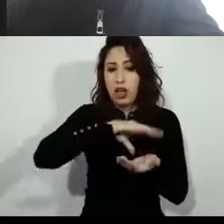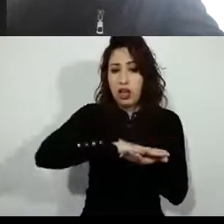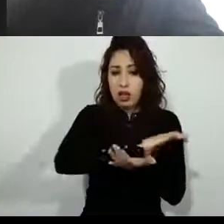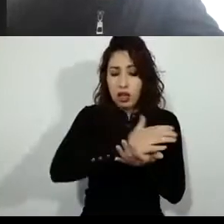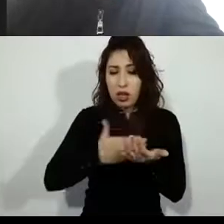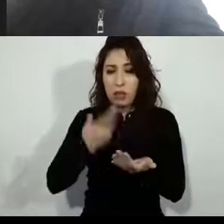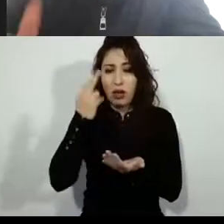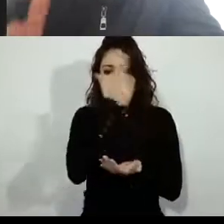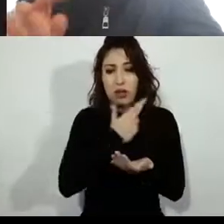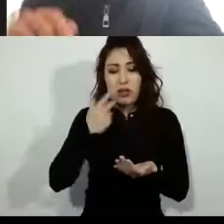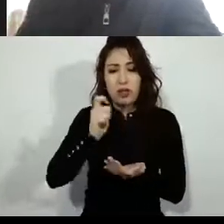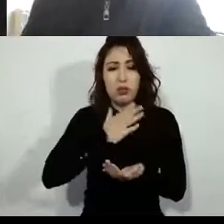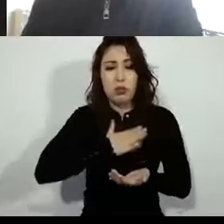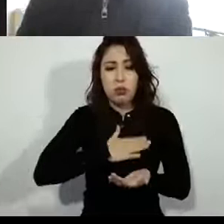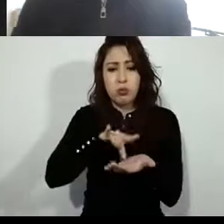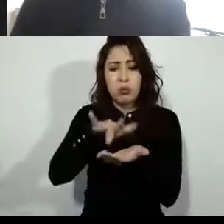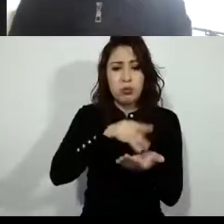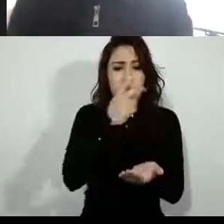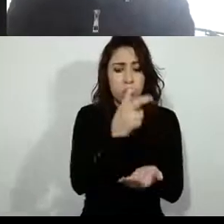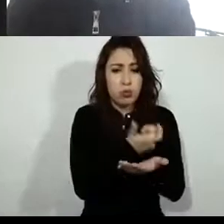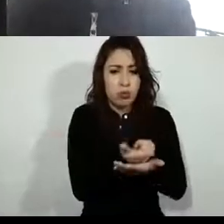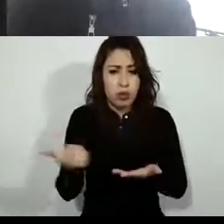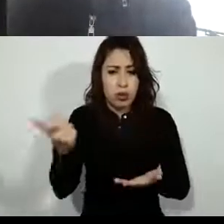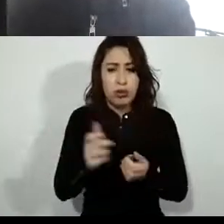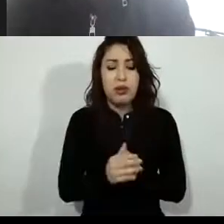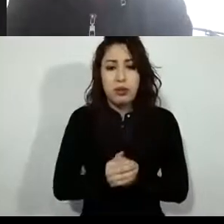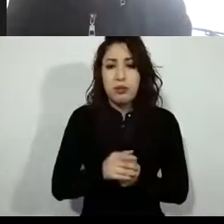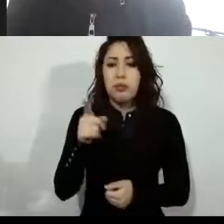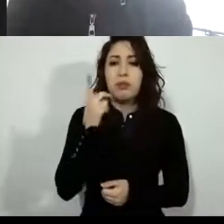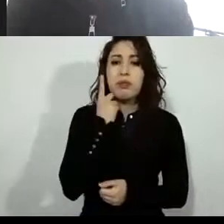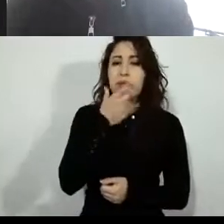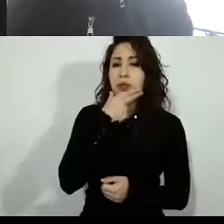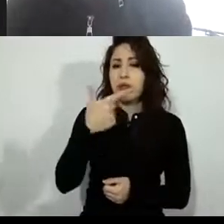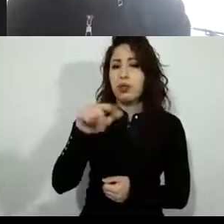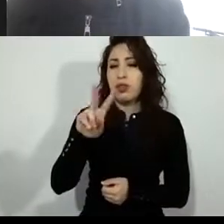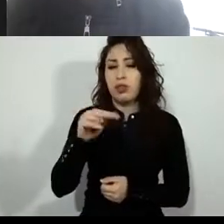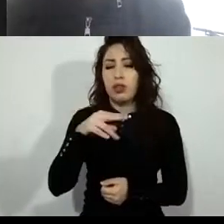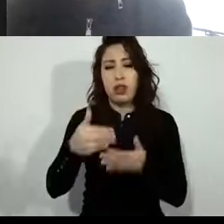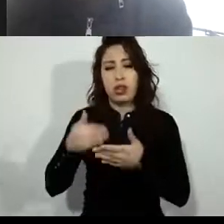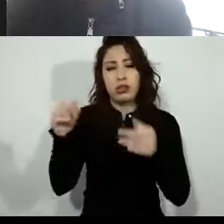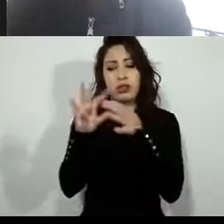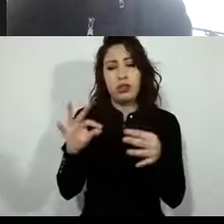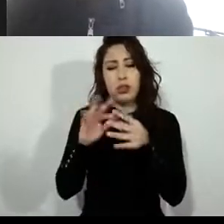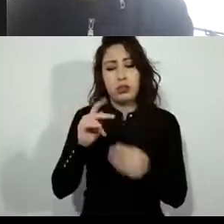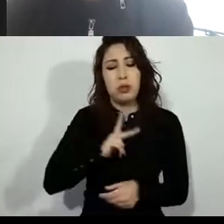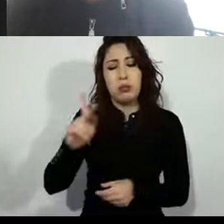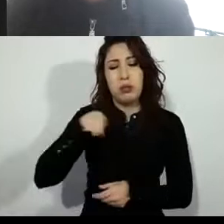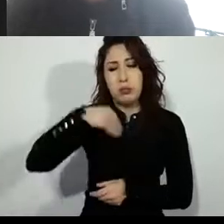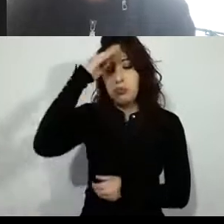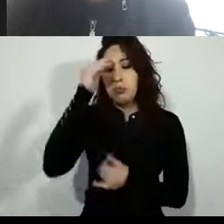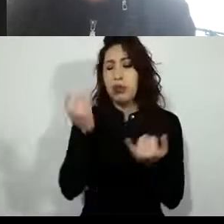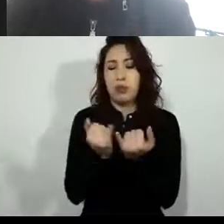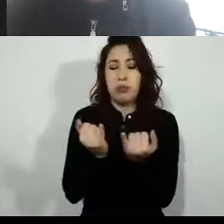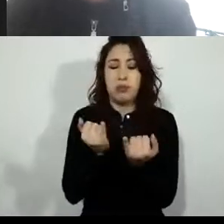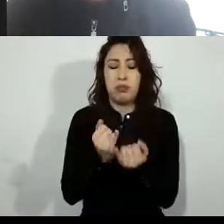asignación justa. Sobre el tema que mencionó el diputado Gaviño, nosotros coincidimos. Primero, estamos de acuerdo en que